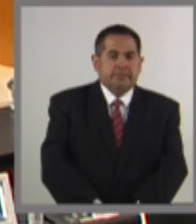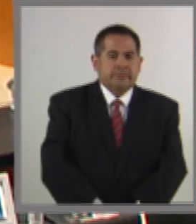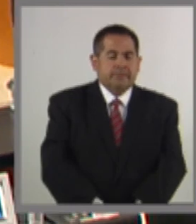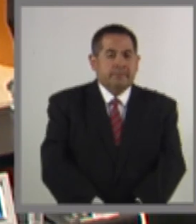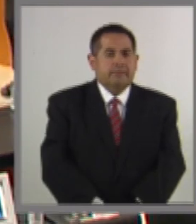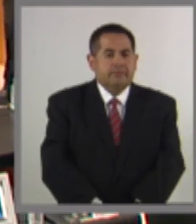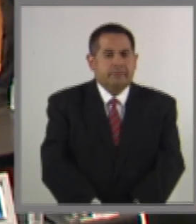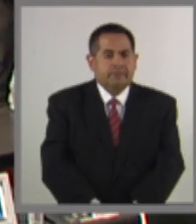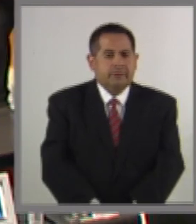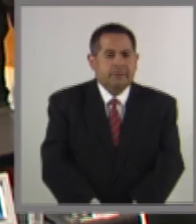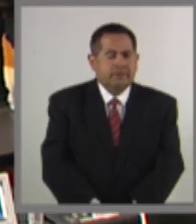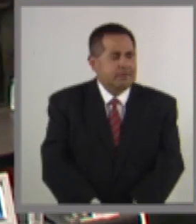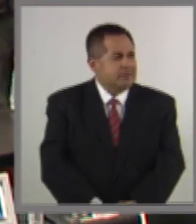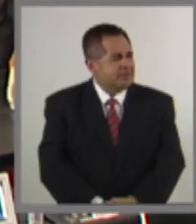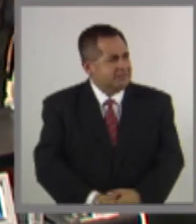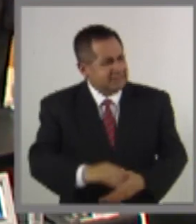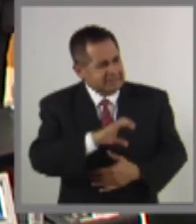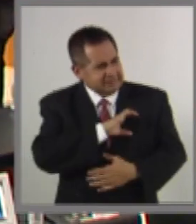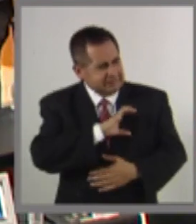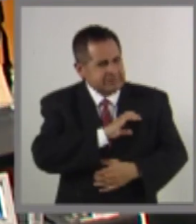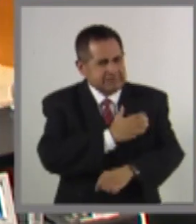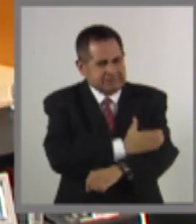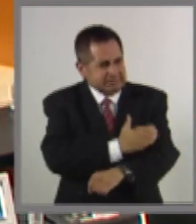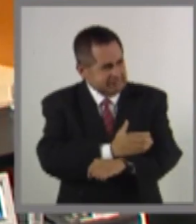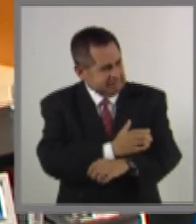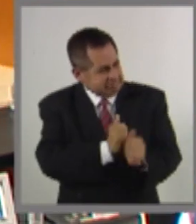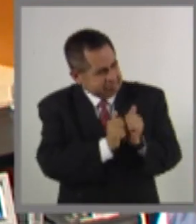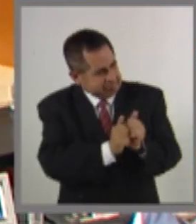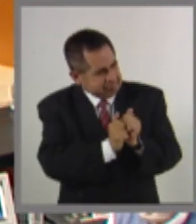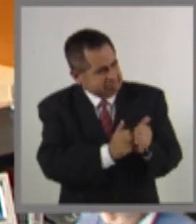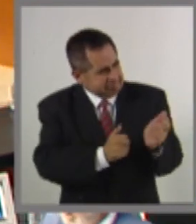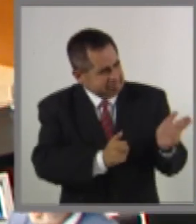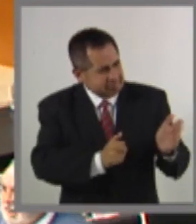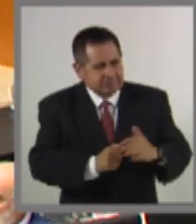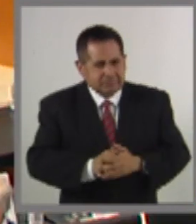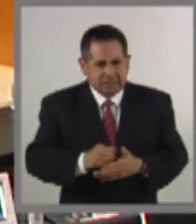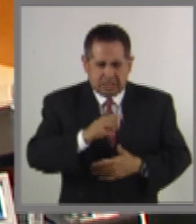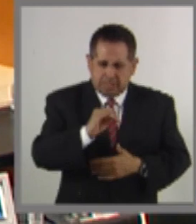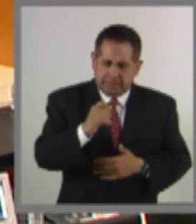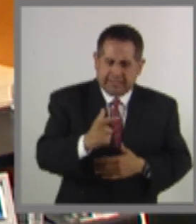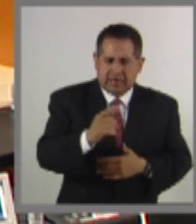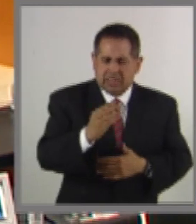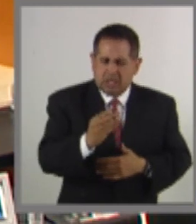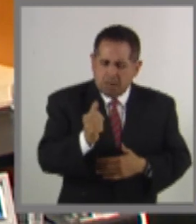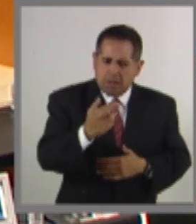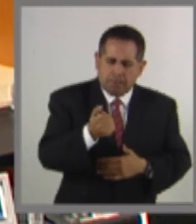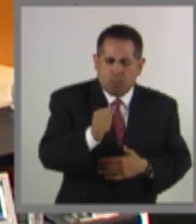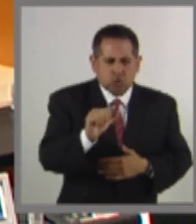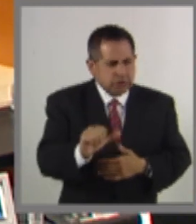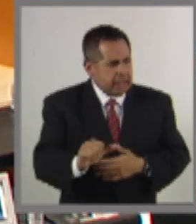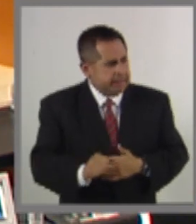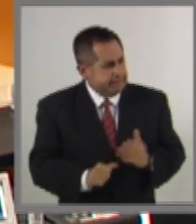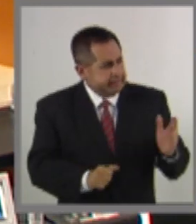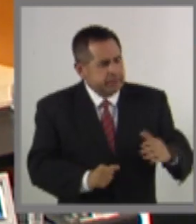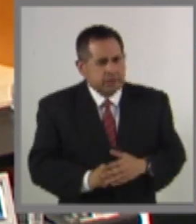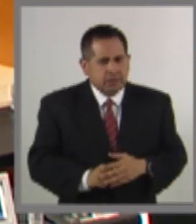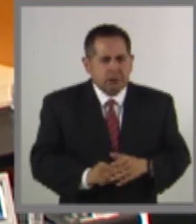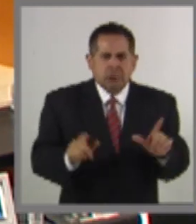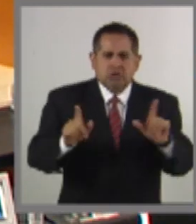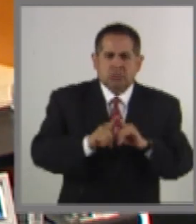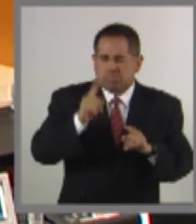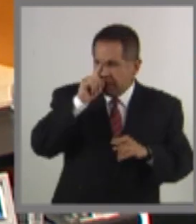Estimado amigo, compañero, colega Miguel Barbosa, solamente para